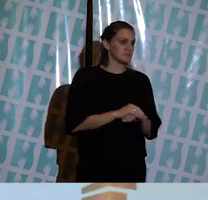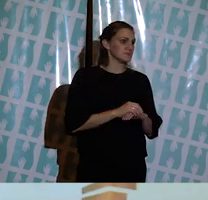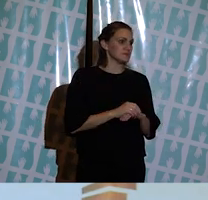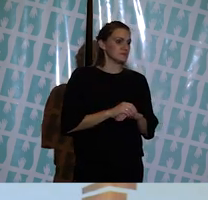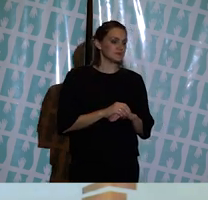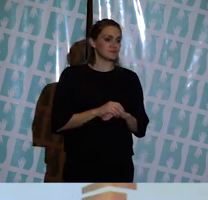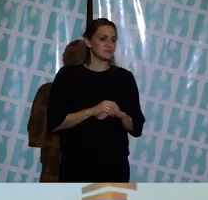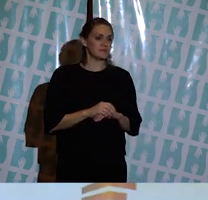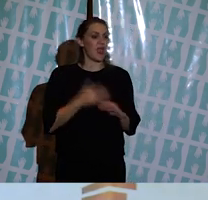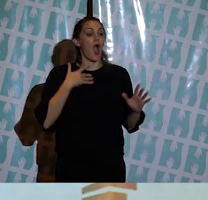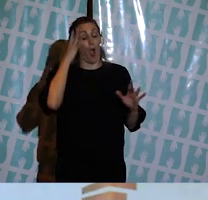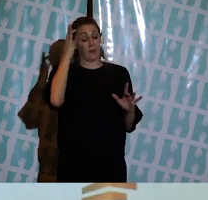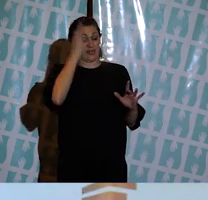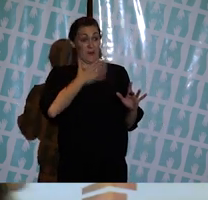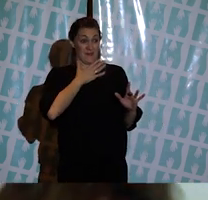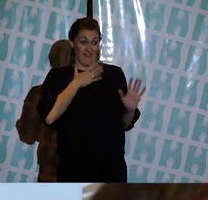mi opinión.